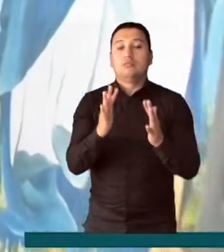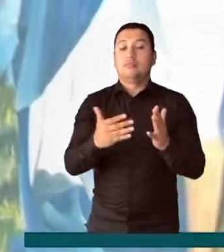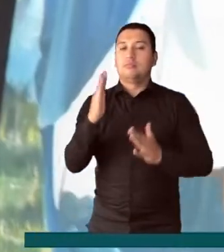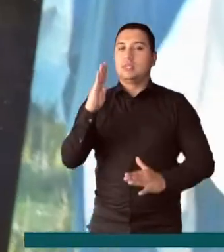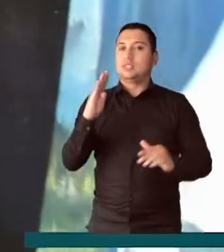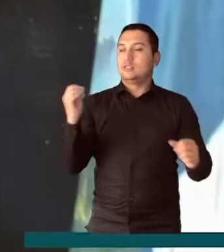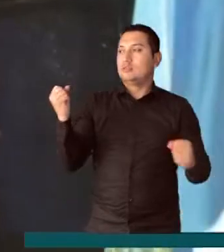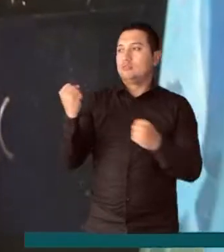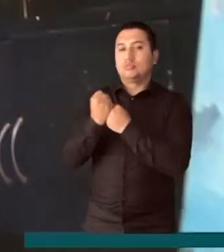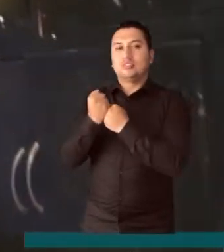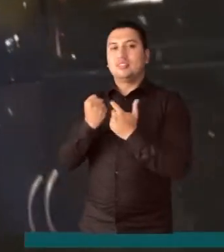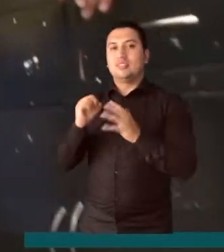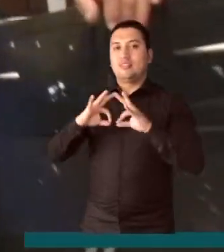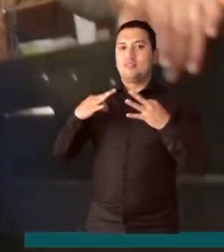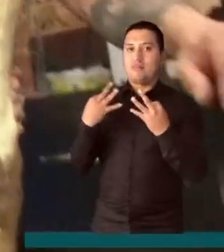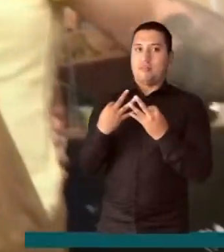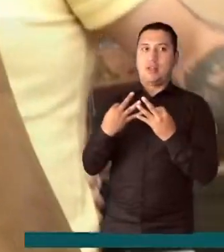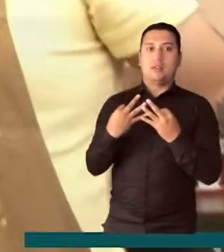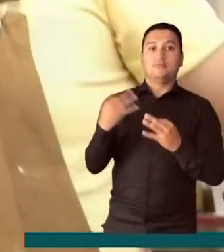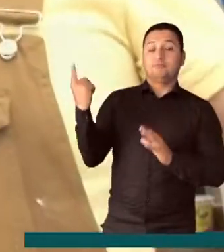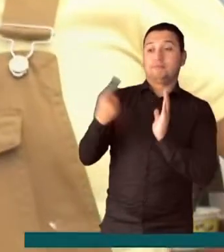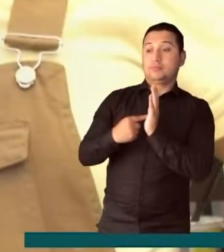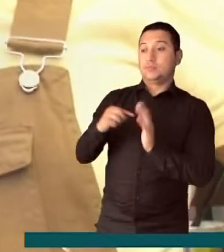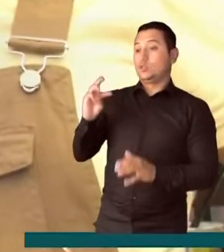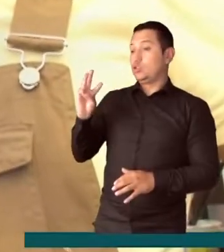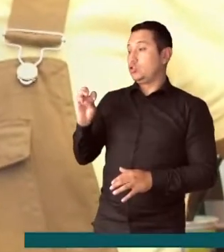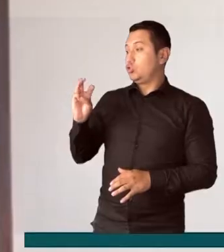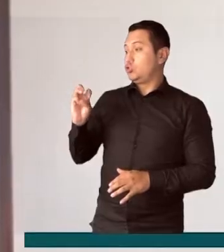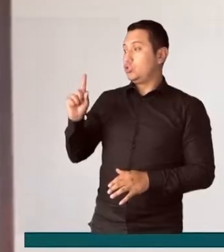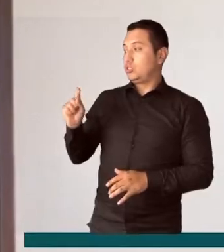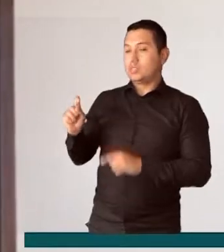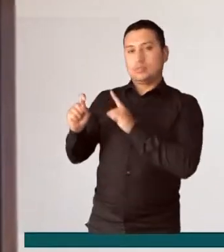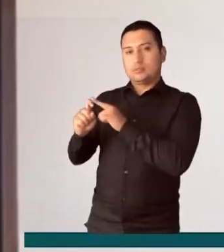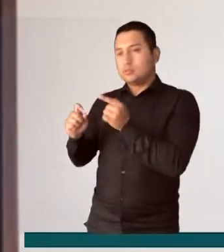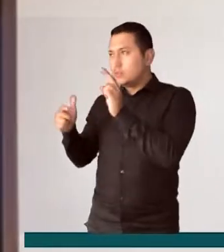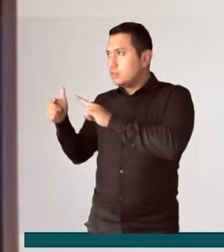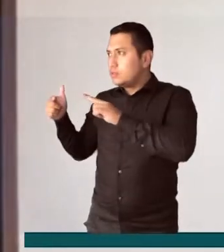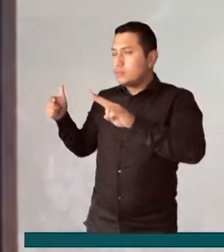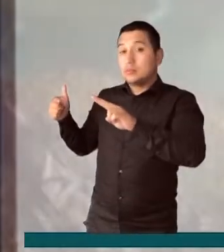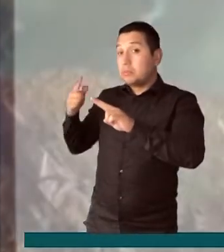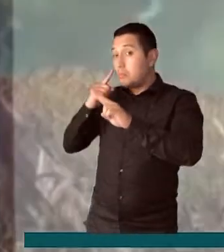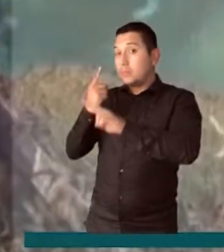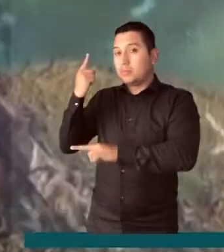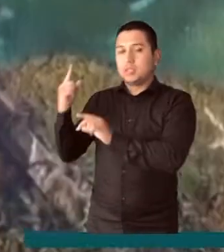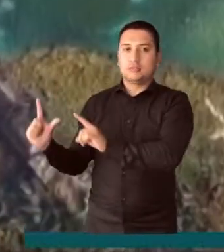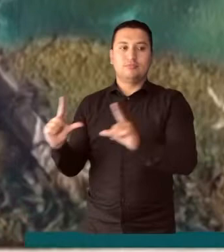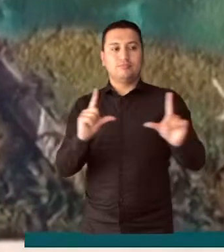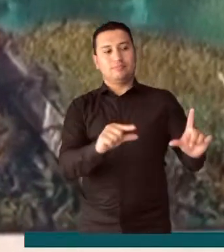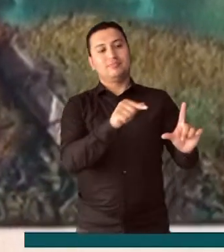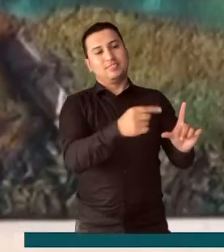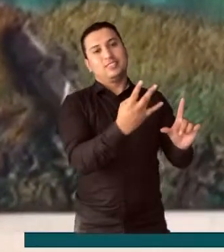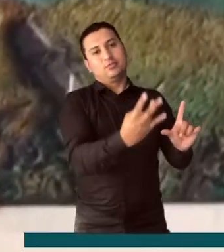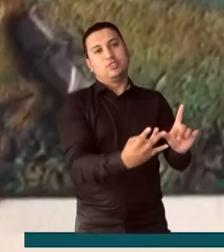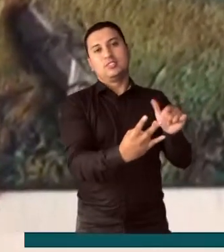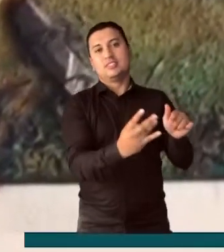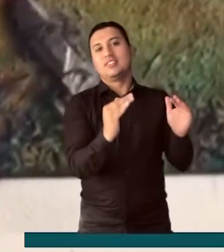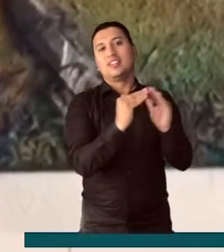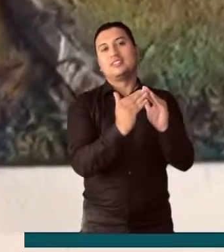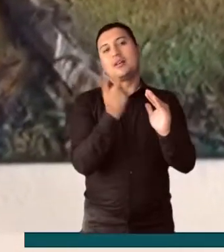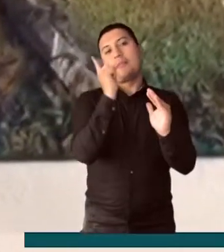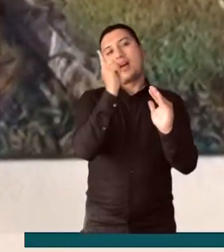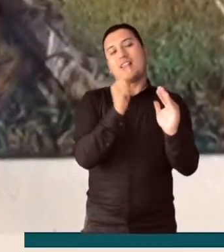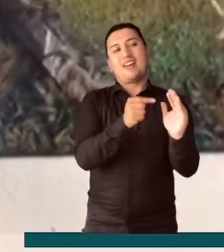su familia. La primera obra que hizo en 1986 la dedicó a su esposa, esta casita en madera que tiene un